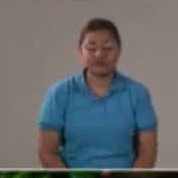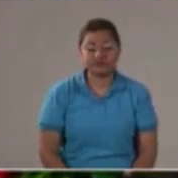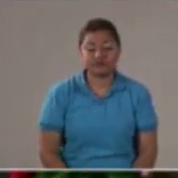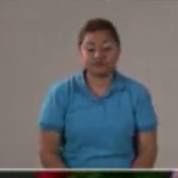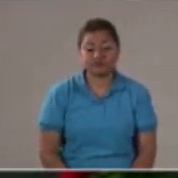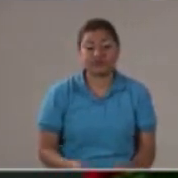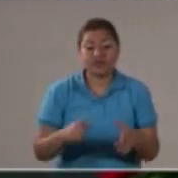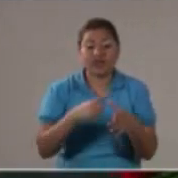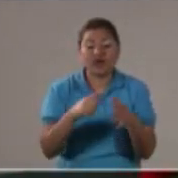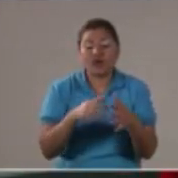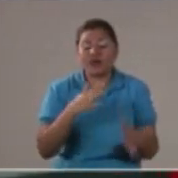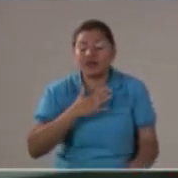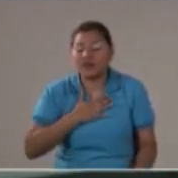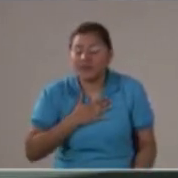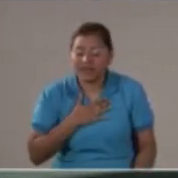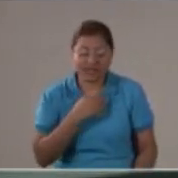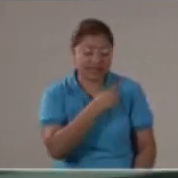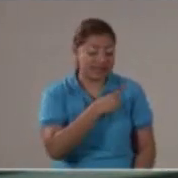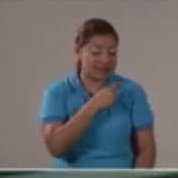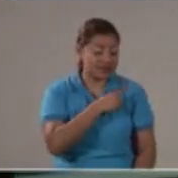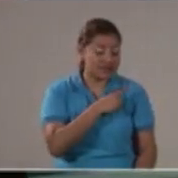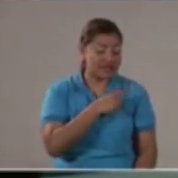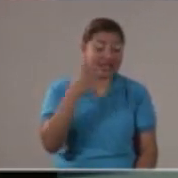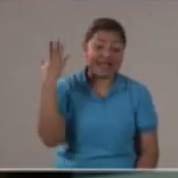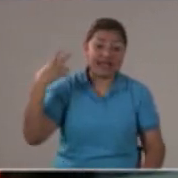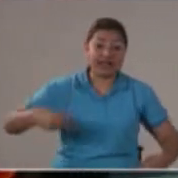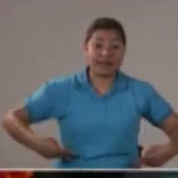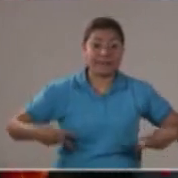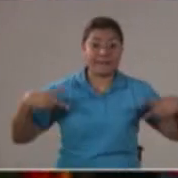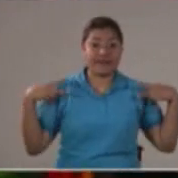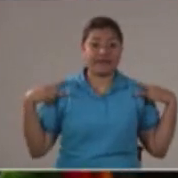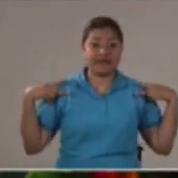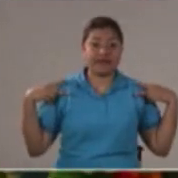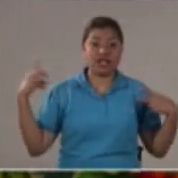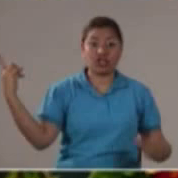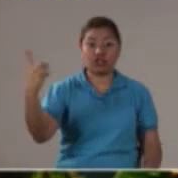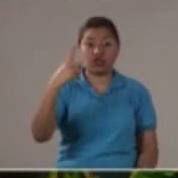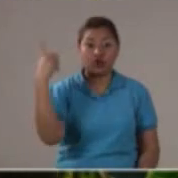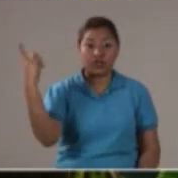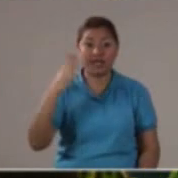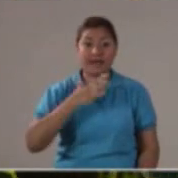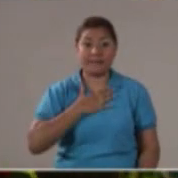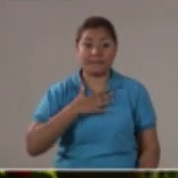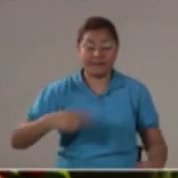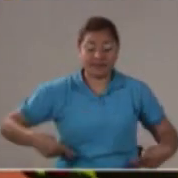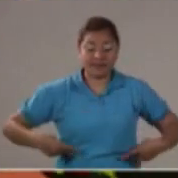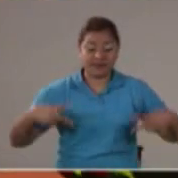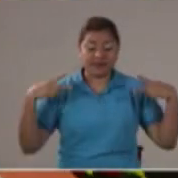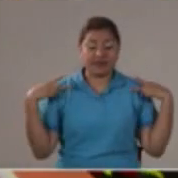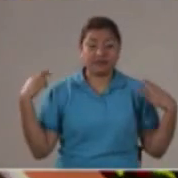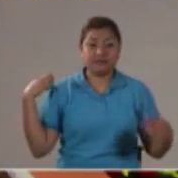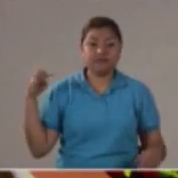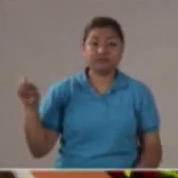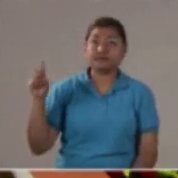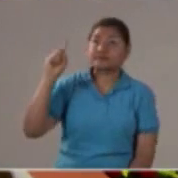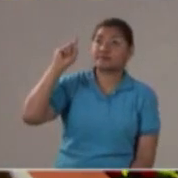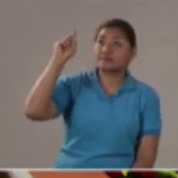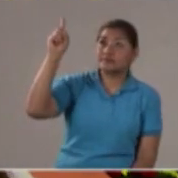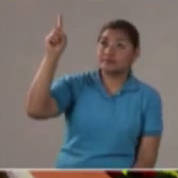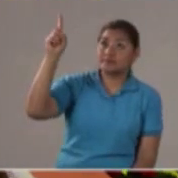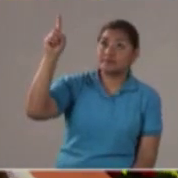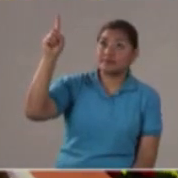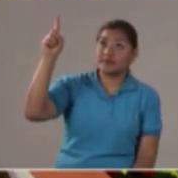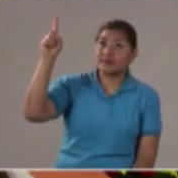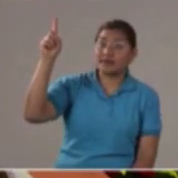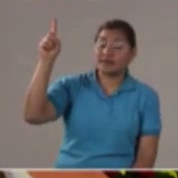sentir. Qué lindo. Que mi deseo era vivir toda mi vida. Quiero volver a